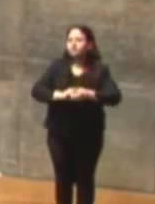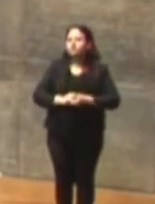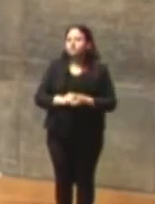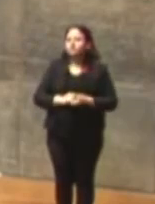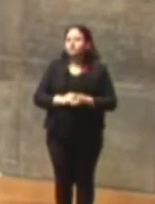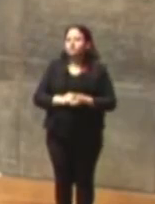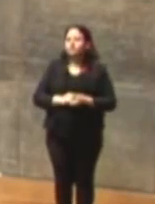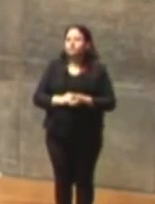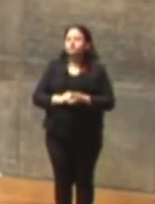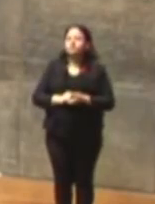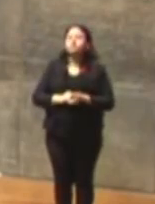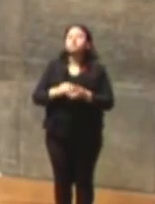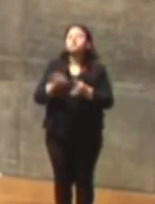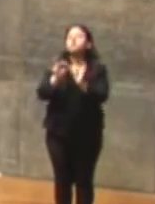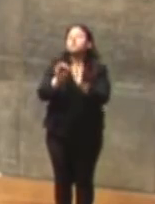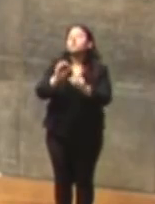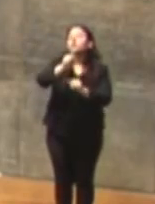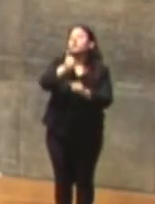del proyecto